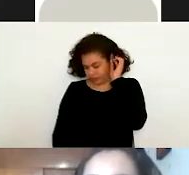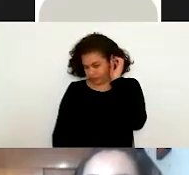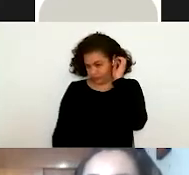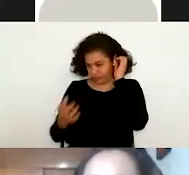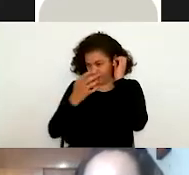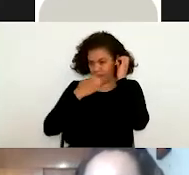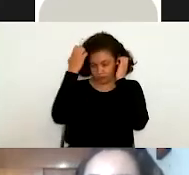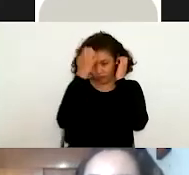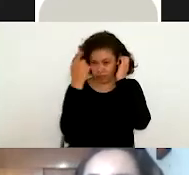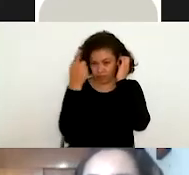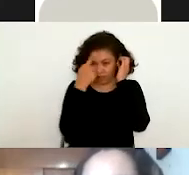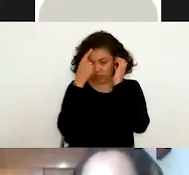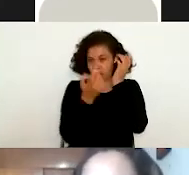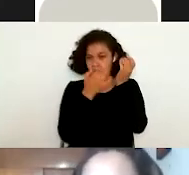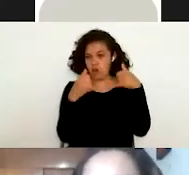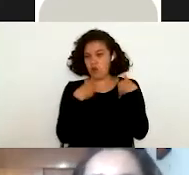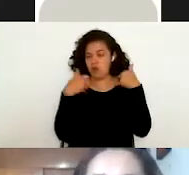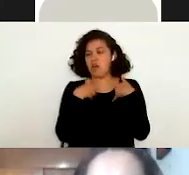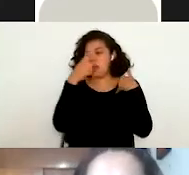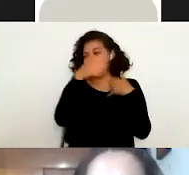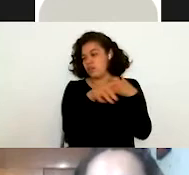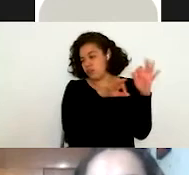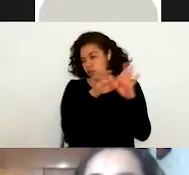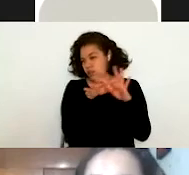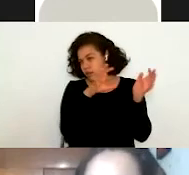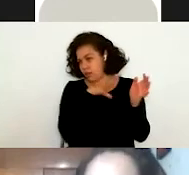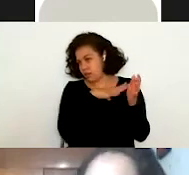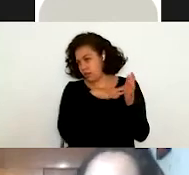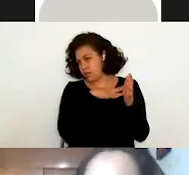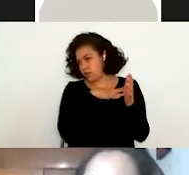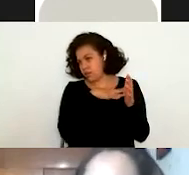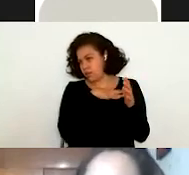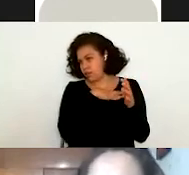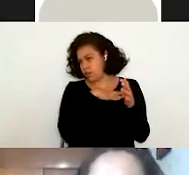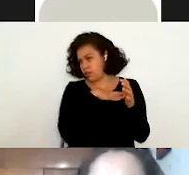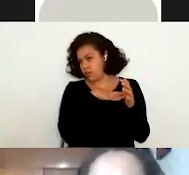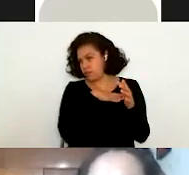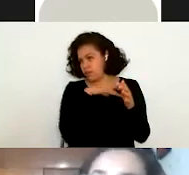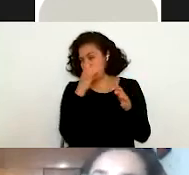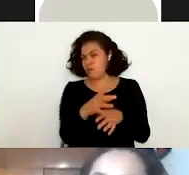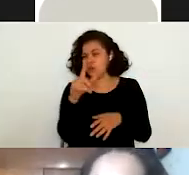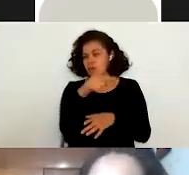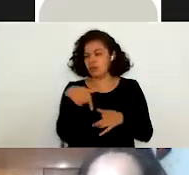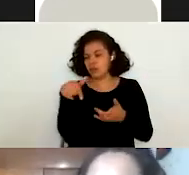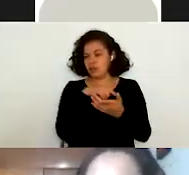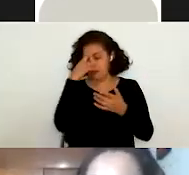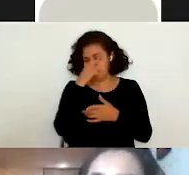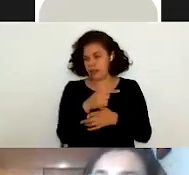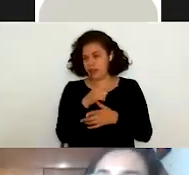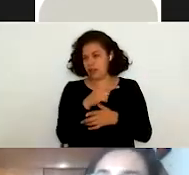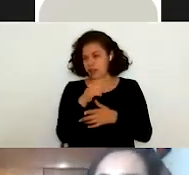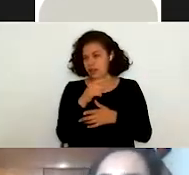que estos jóvenes tengan un empleo, ¿no? O sea, únicamente en ese factor, en que haya impactado el